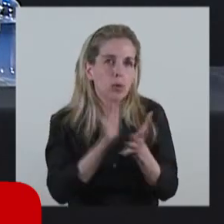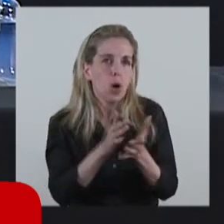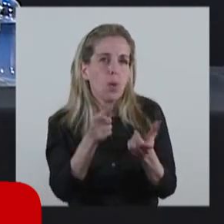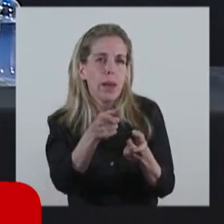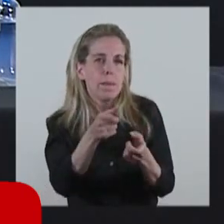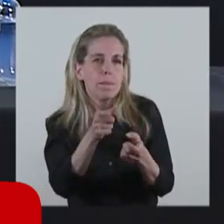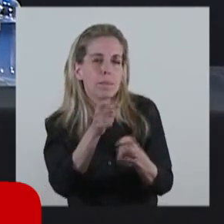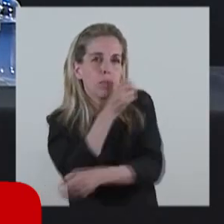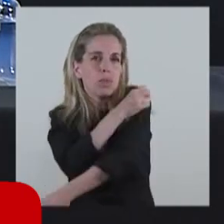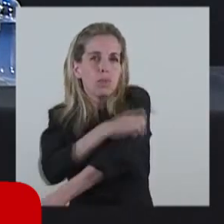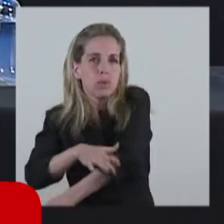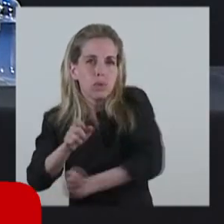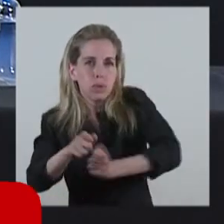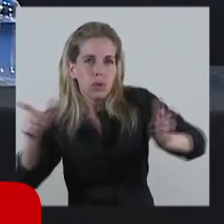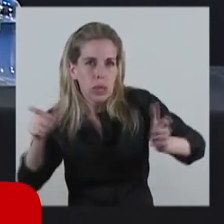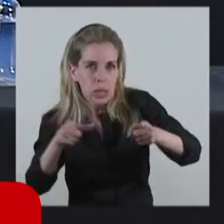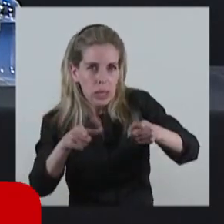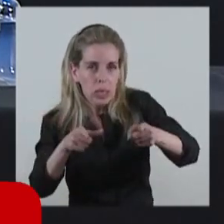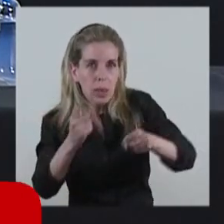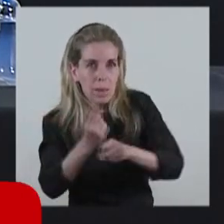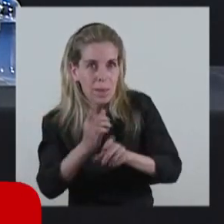de pobreza, bueno, en primer lugar,